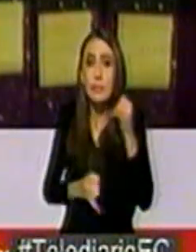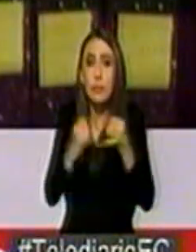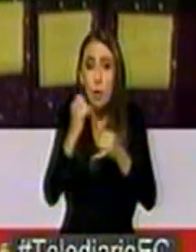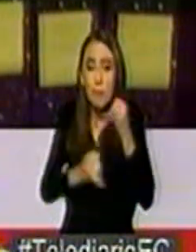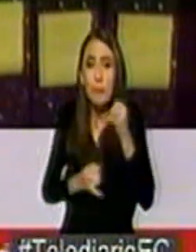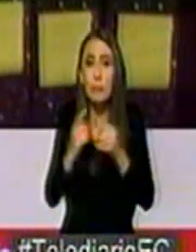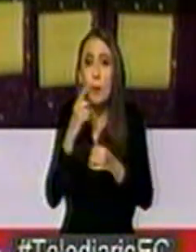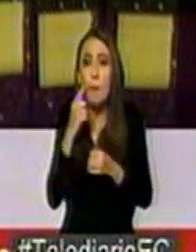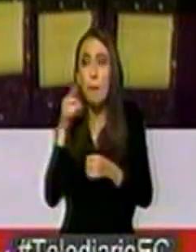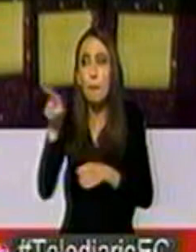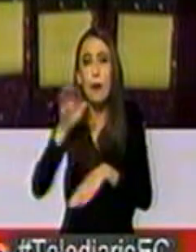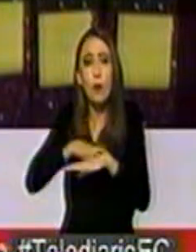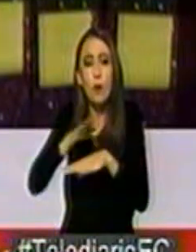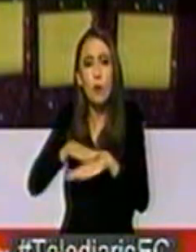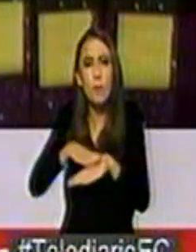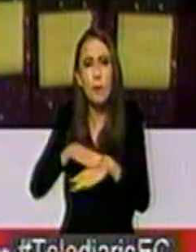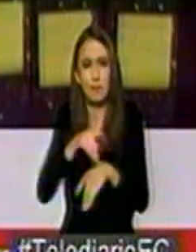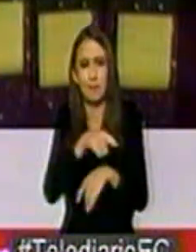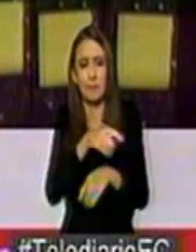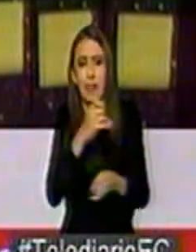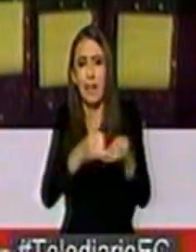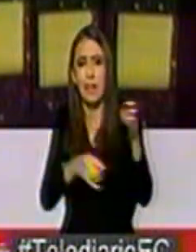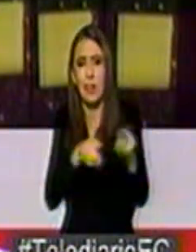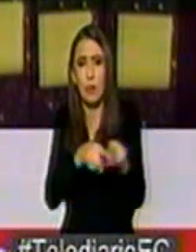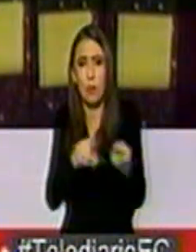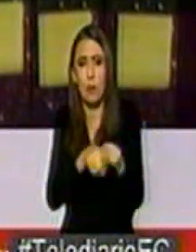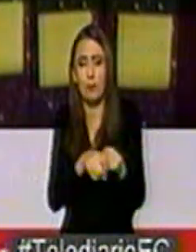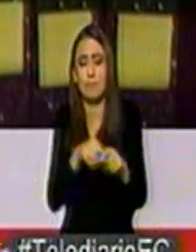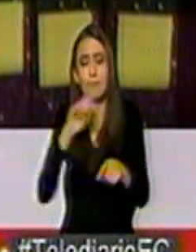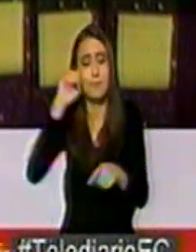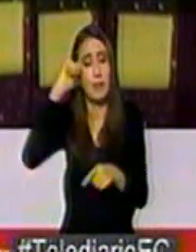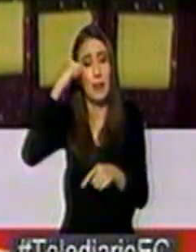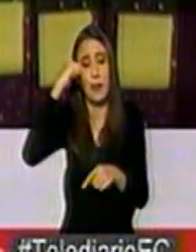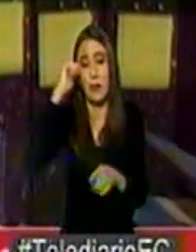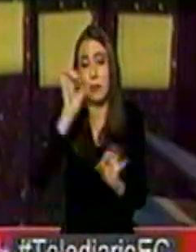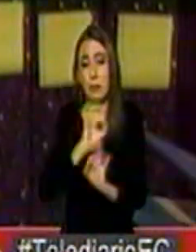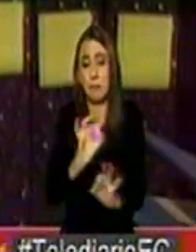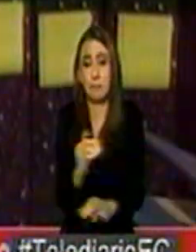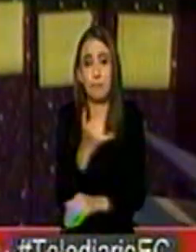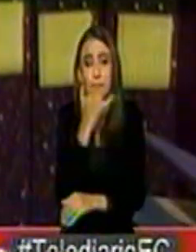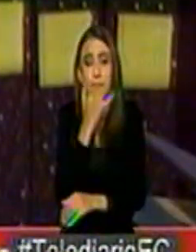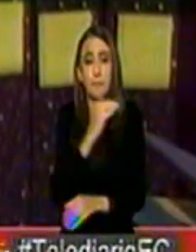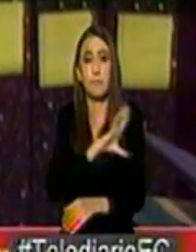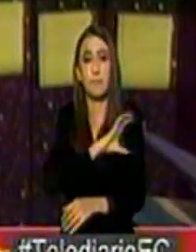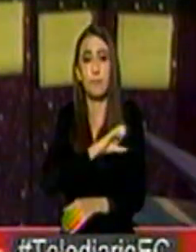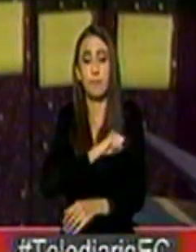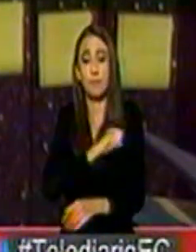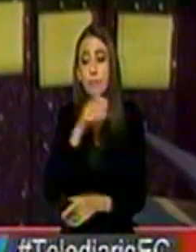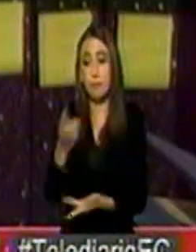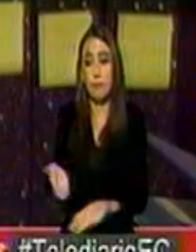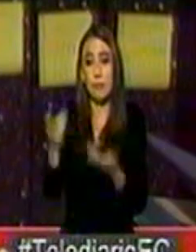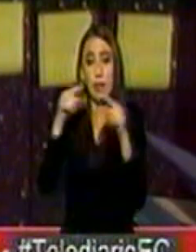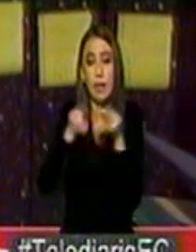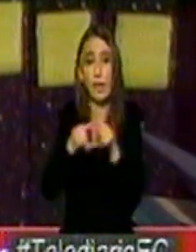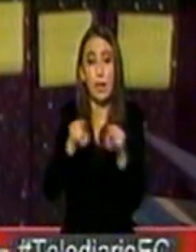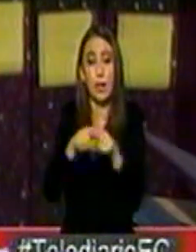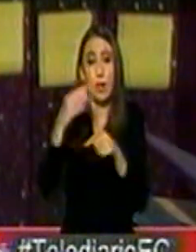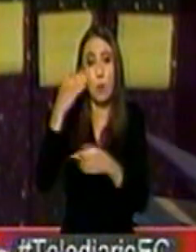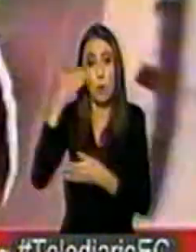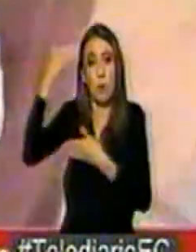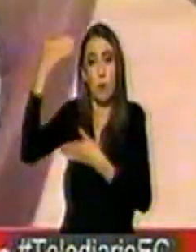propio papá el niño al final es un recordatorio muchas veces de la violencia vivida porque son niños que físicamente se parecen a sus